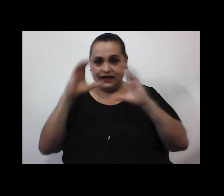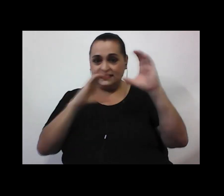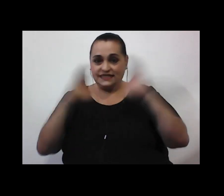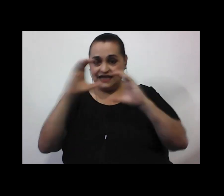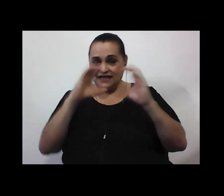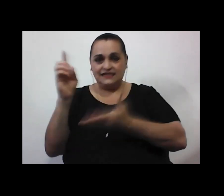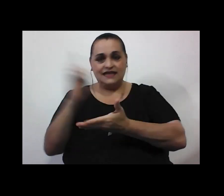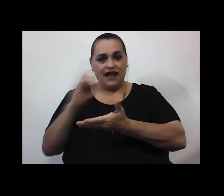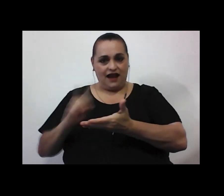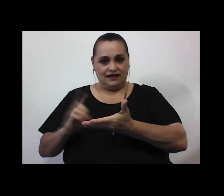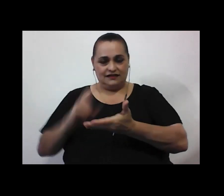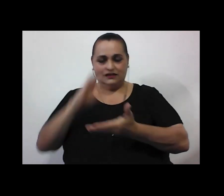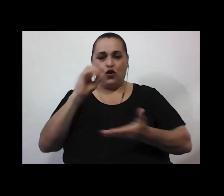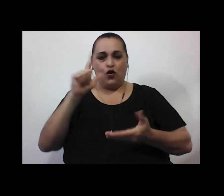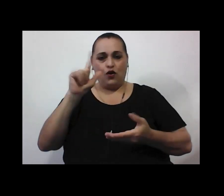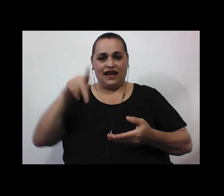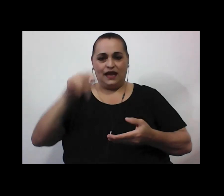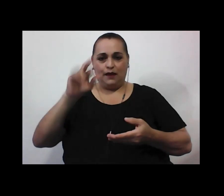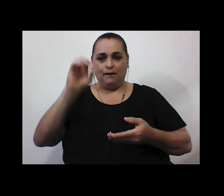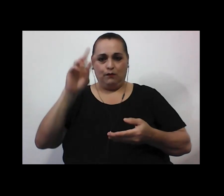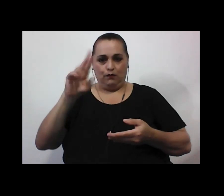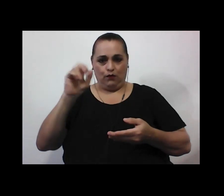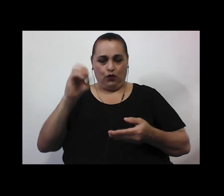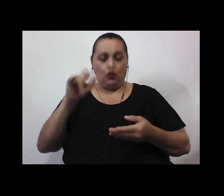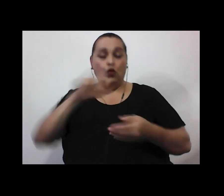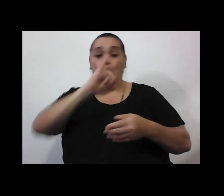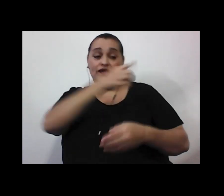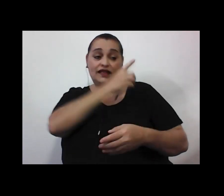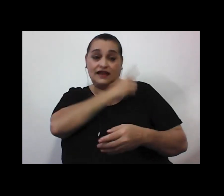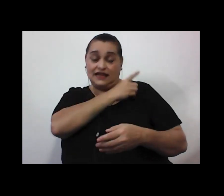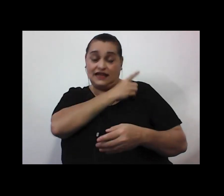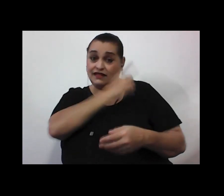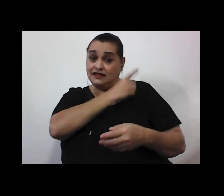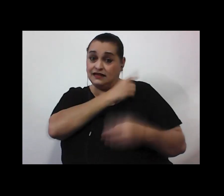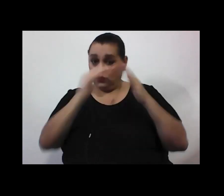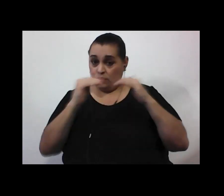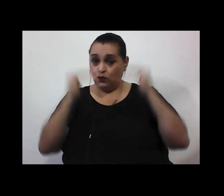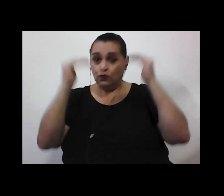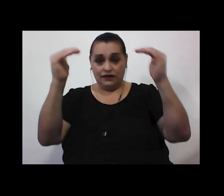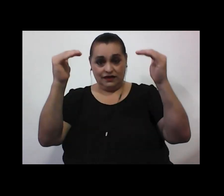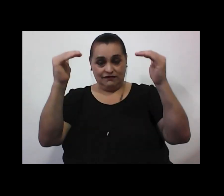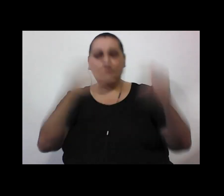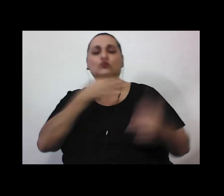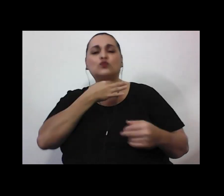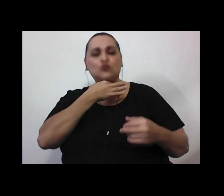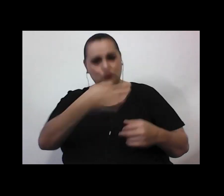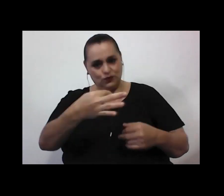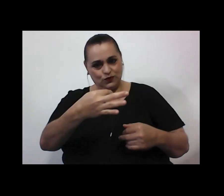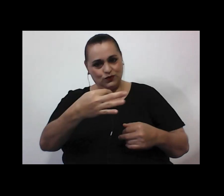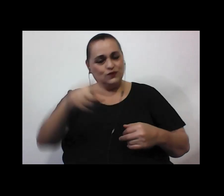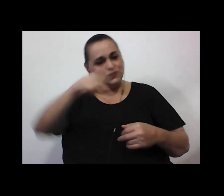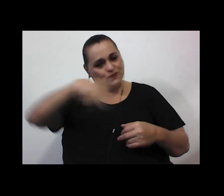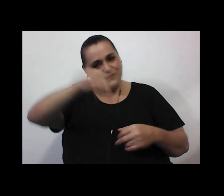Artes, Colipro. Para la Junta Directiva y la Dirección Ejecutiva, es un verdadero placer contar con